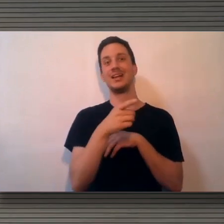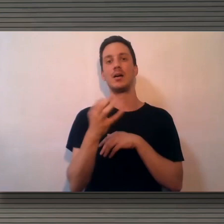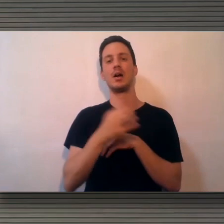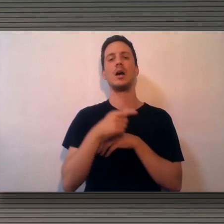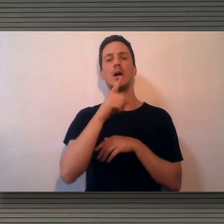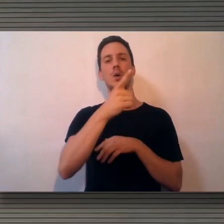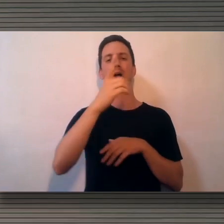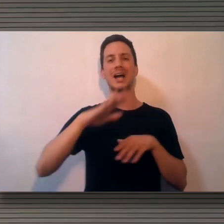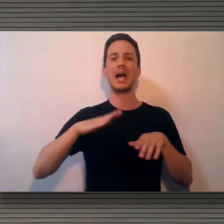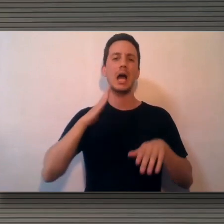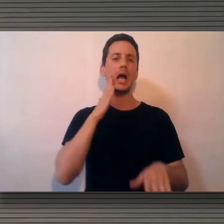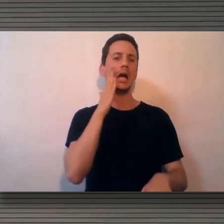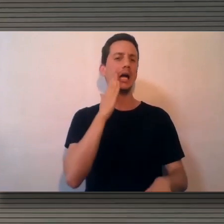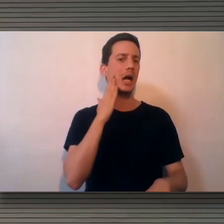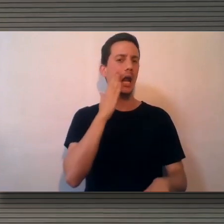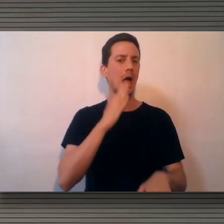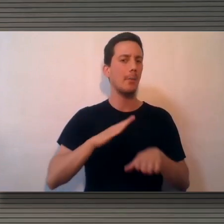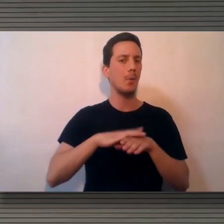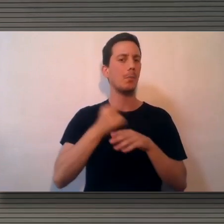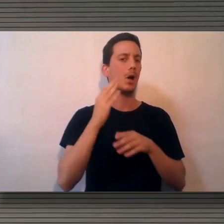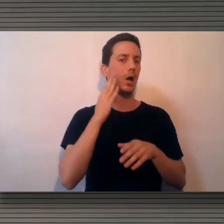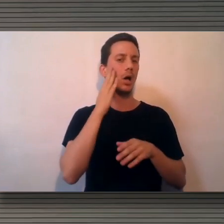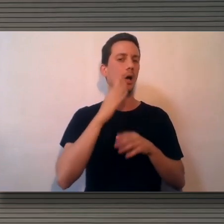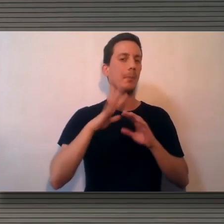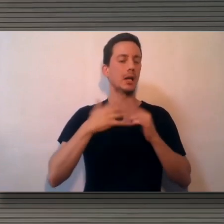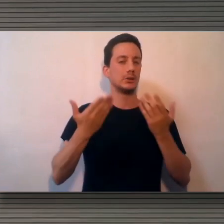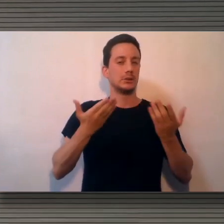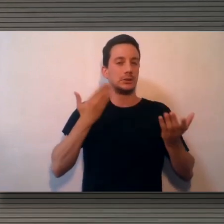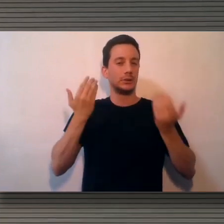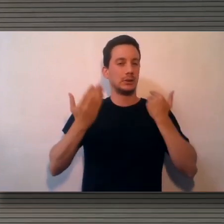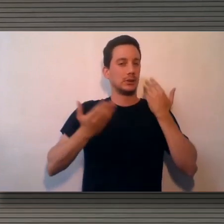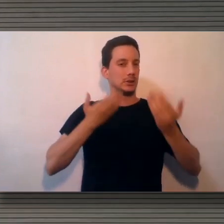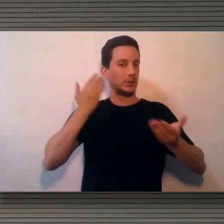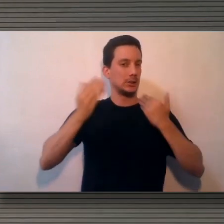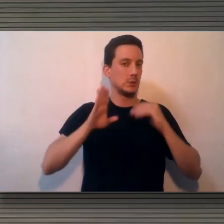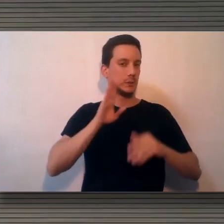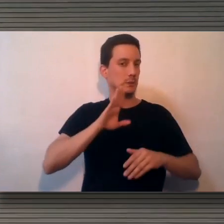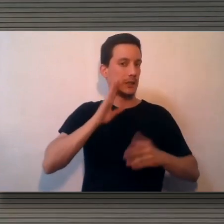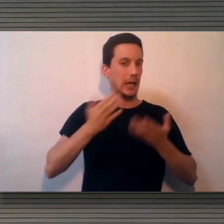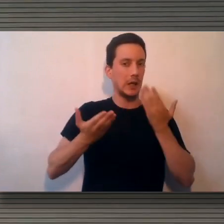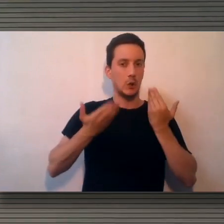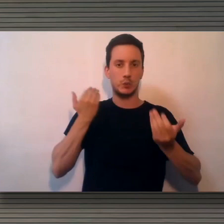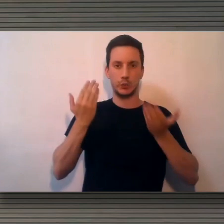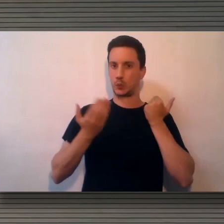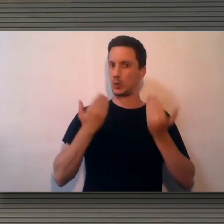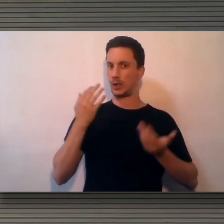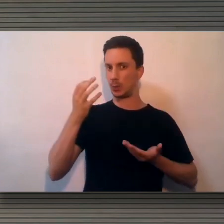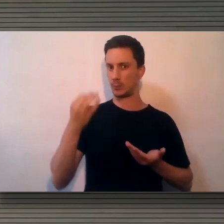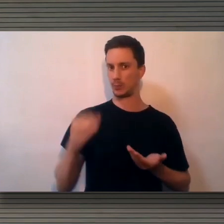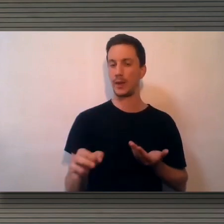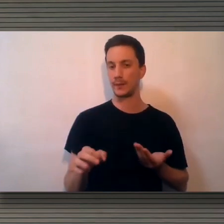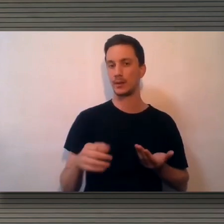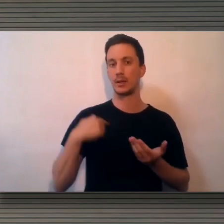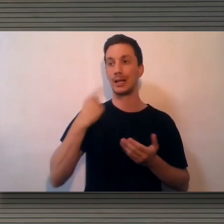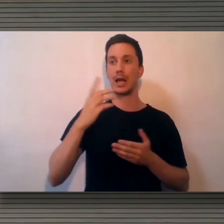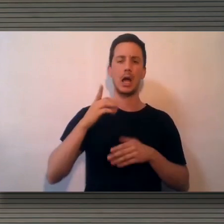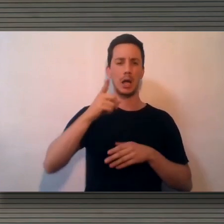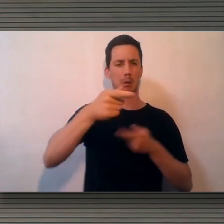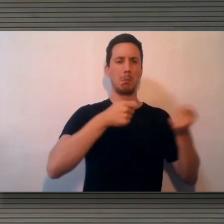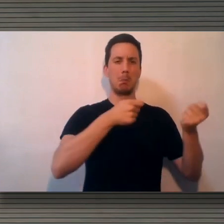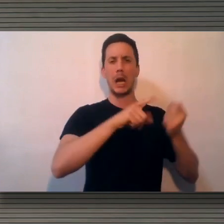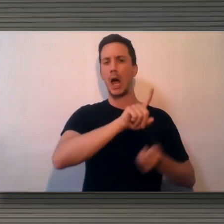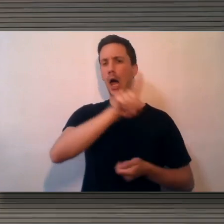una cremita que haga un poquito de exfoliación. Y hay diferentes cremas en el mercado pues que hacen